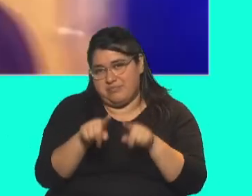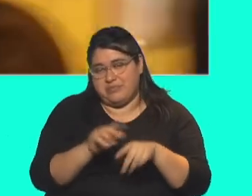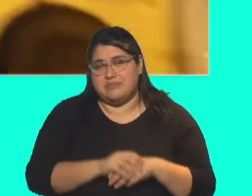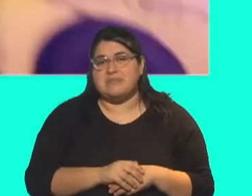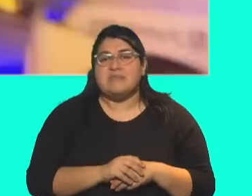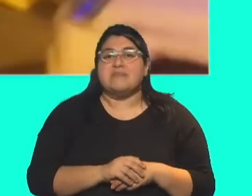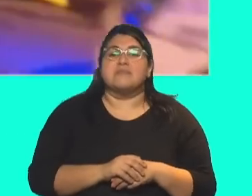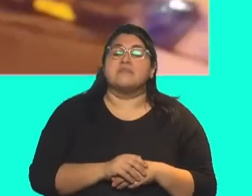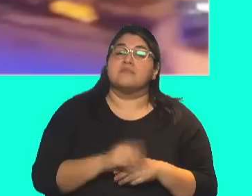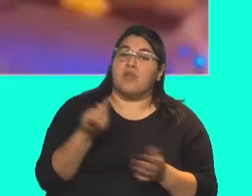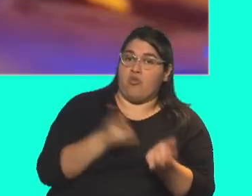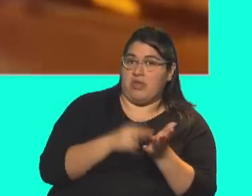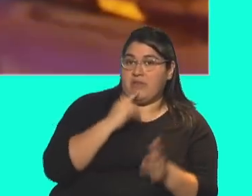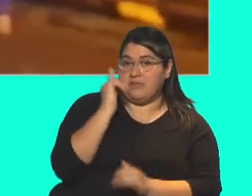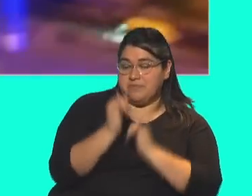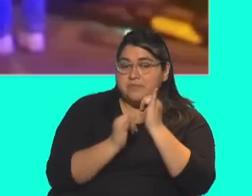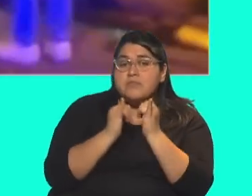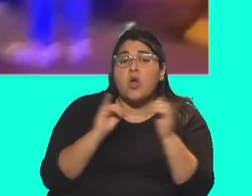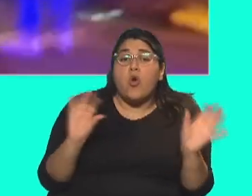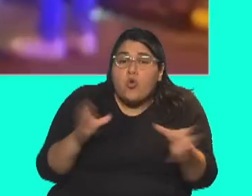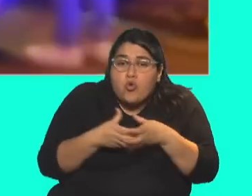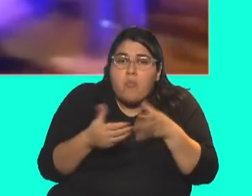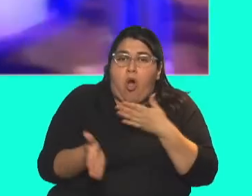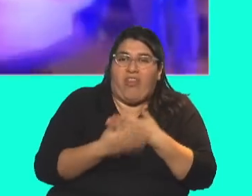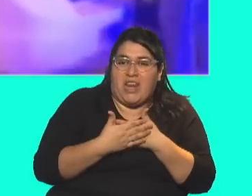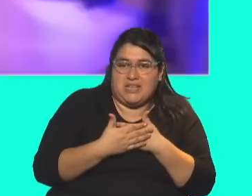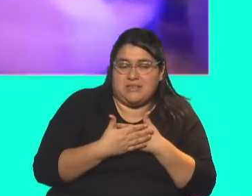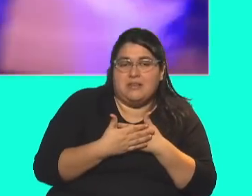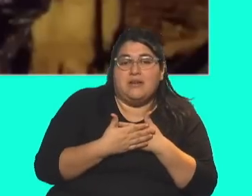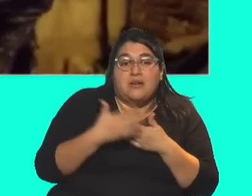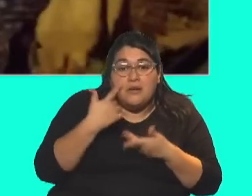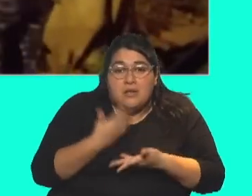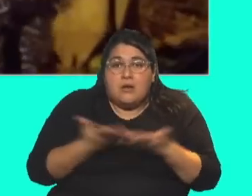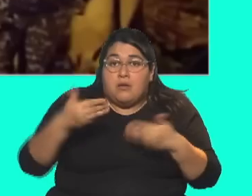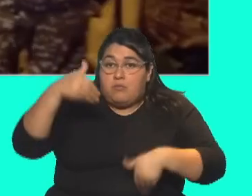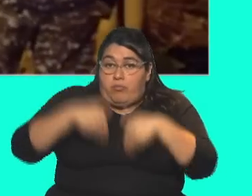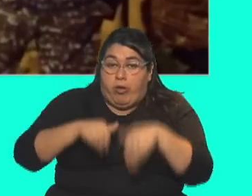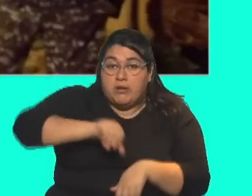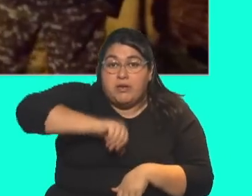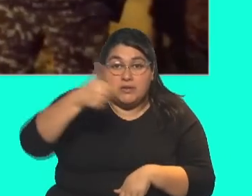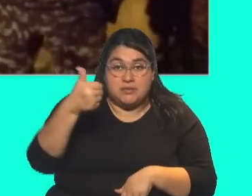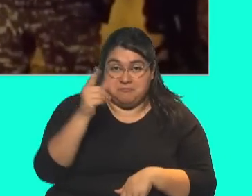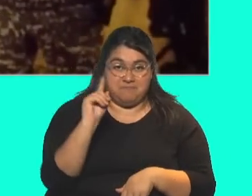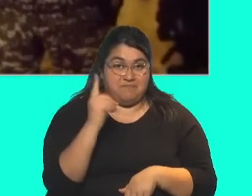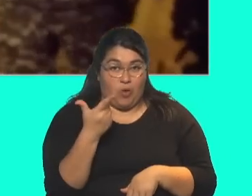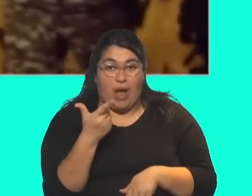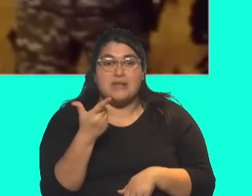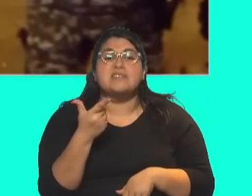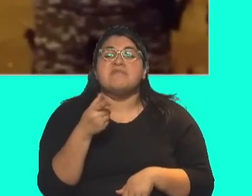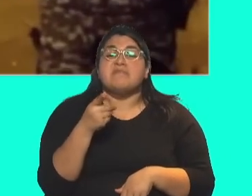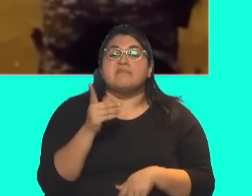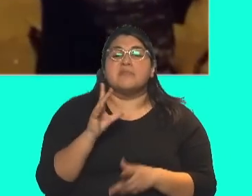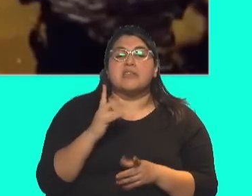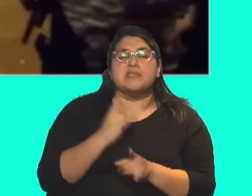insistir cuando la derecha no puede garantizar su triunfo electoral utiliza estos métodos para